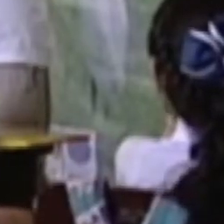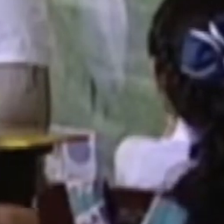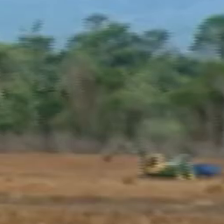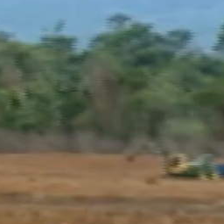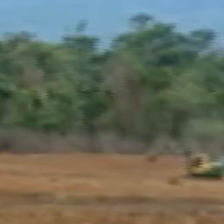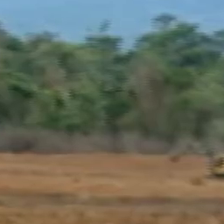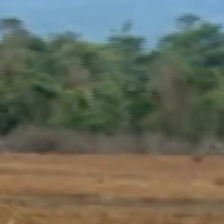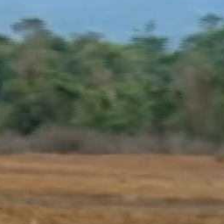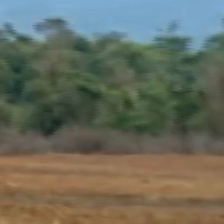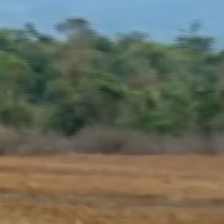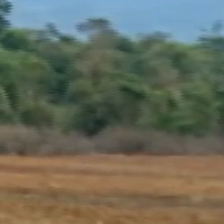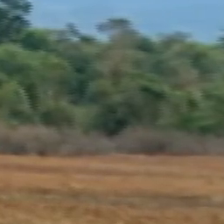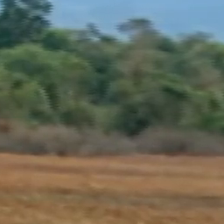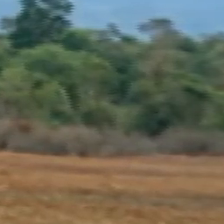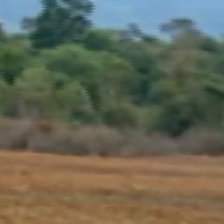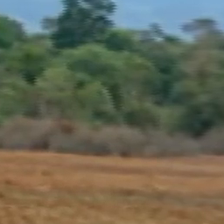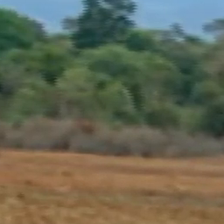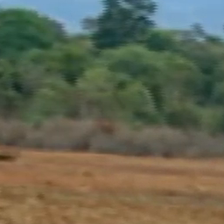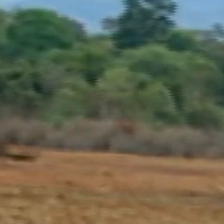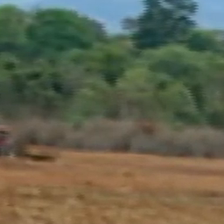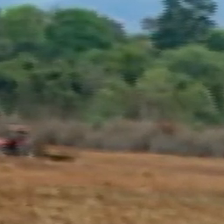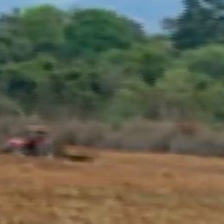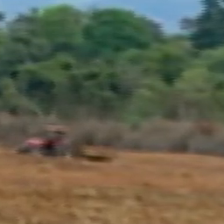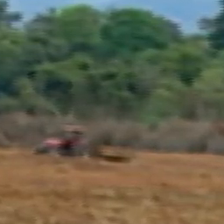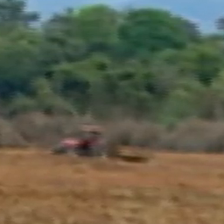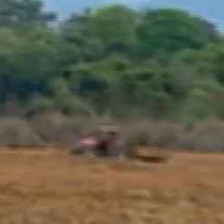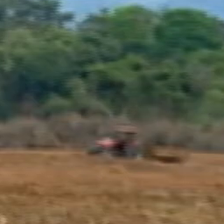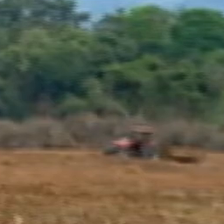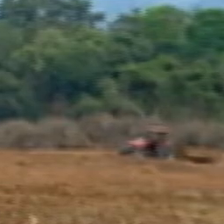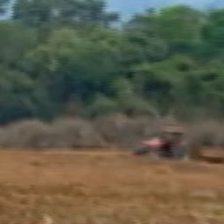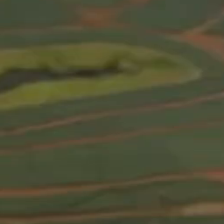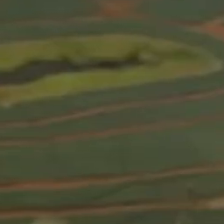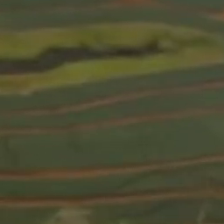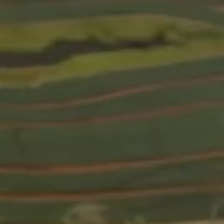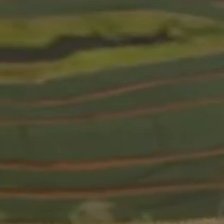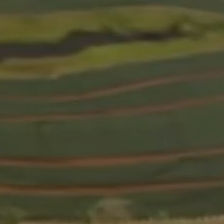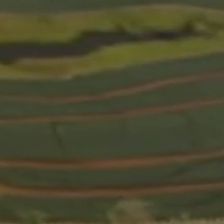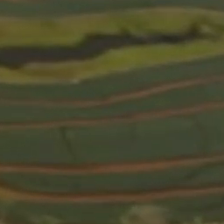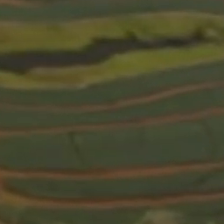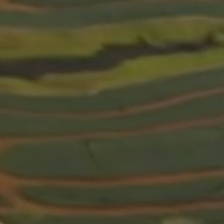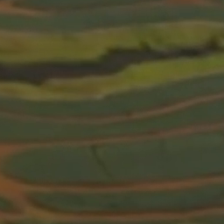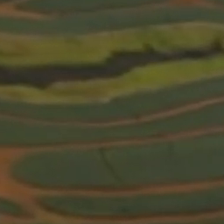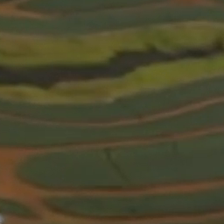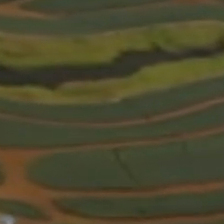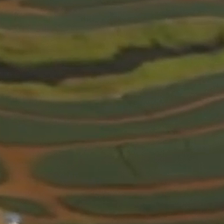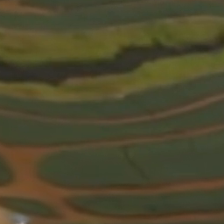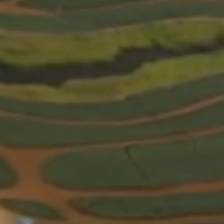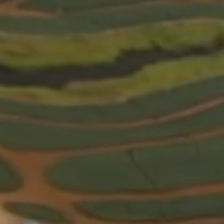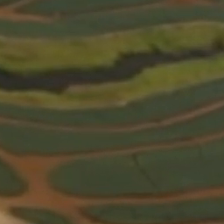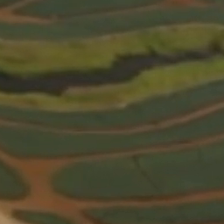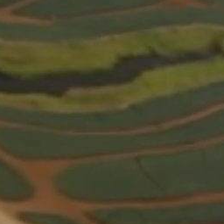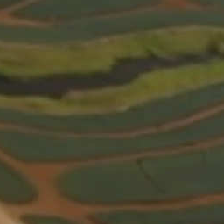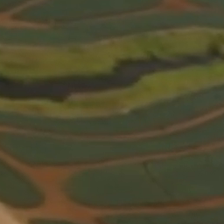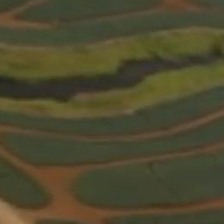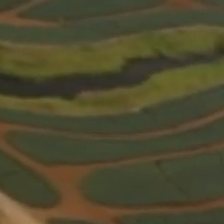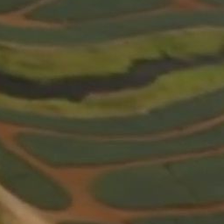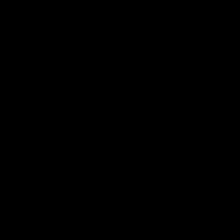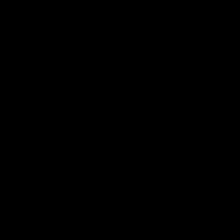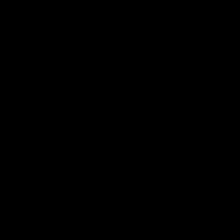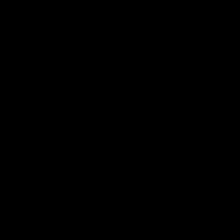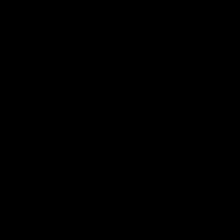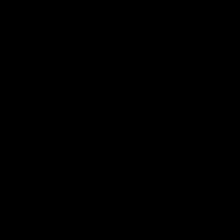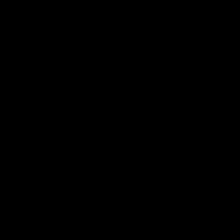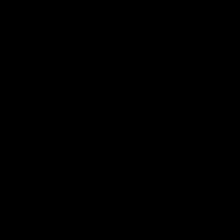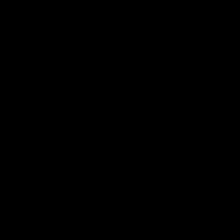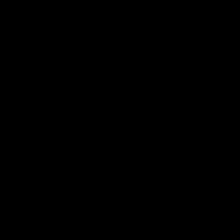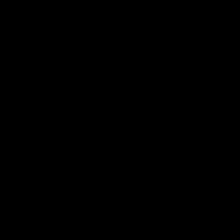Turrialba el miércoles 13 de enero a las 9 de la noche, con repetición el sábado a las 4 de la tarde, aquí